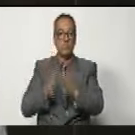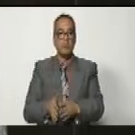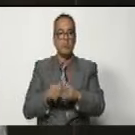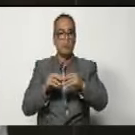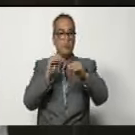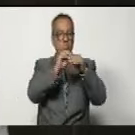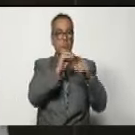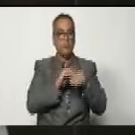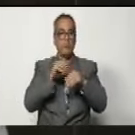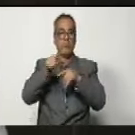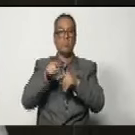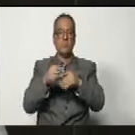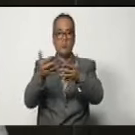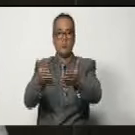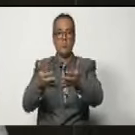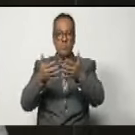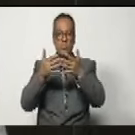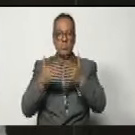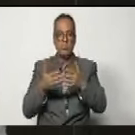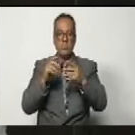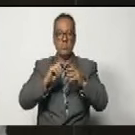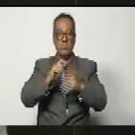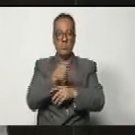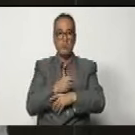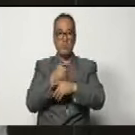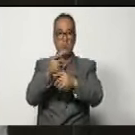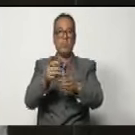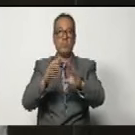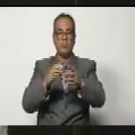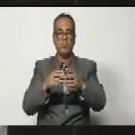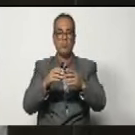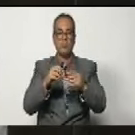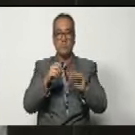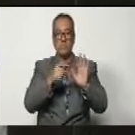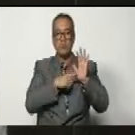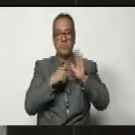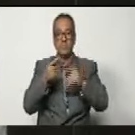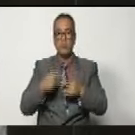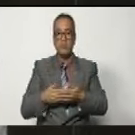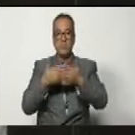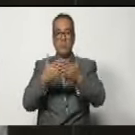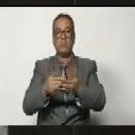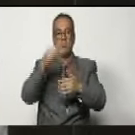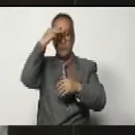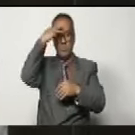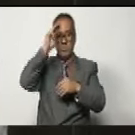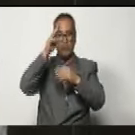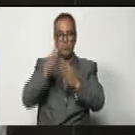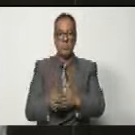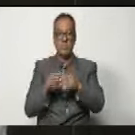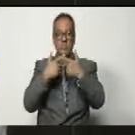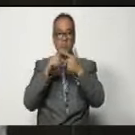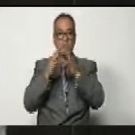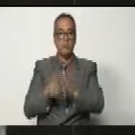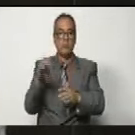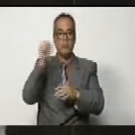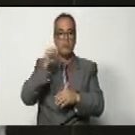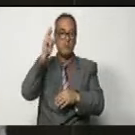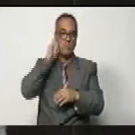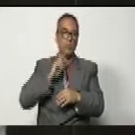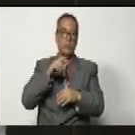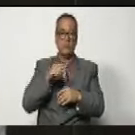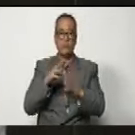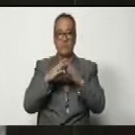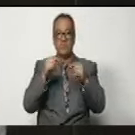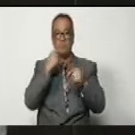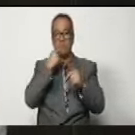los llamados a recibir ese diploma simbólicamente que le otorgó México al libertador Simón Bolívar.